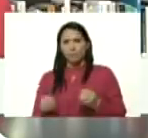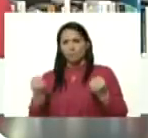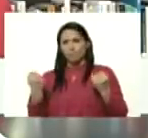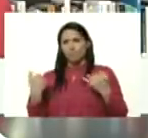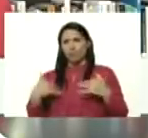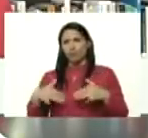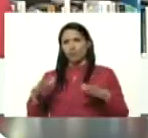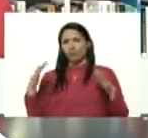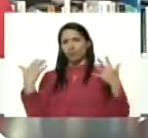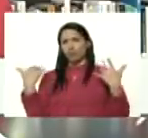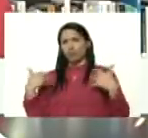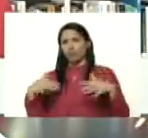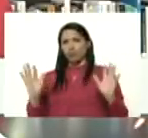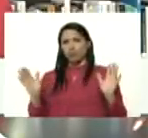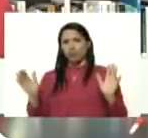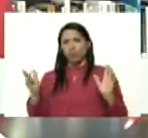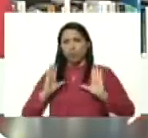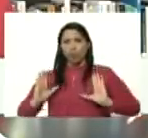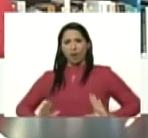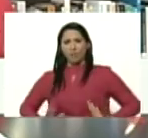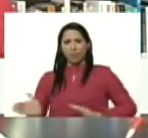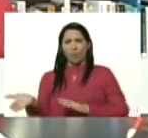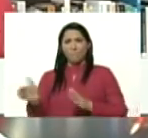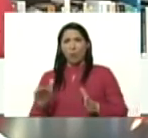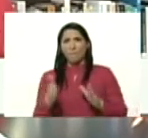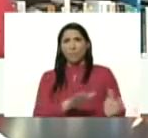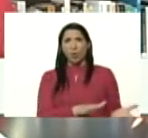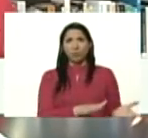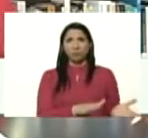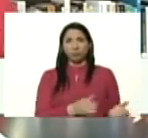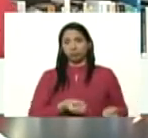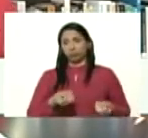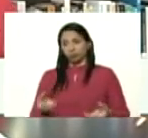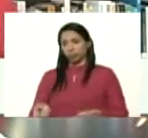de cadáveres que están llegando y los están enterrando en fosas comunes,